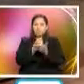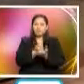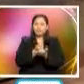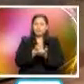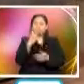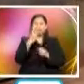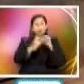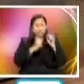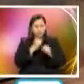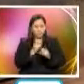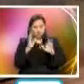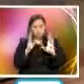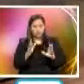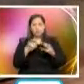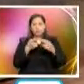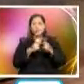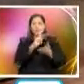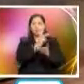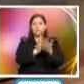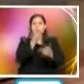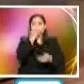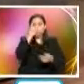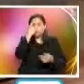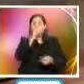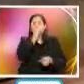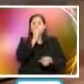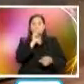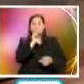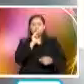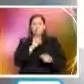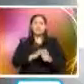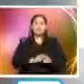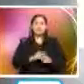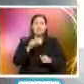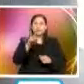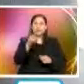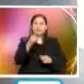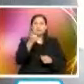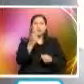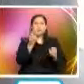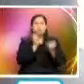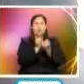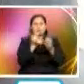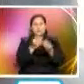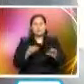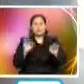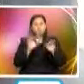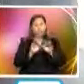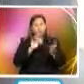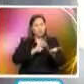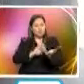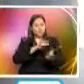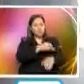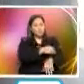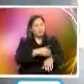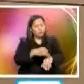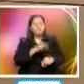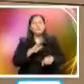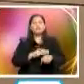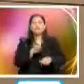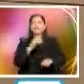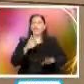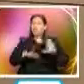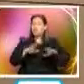desde hace 2 años empezamos con un programa de escuela para padres, porque es una parte también como muy importante, ¿no? El apoyo a la familia, porque